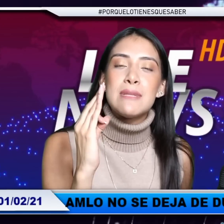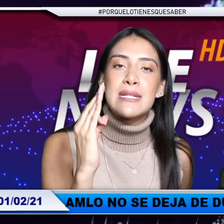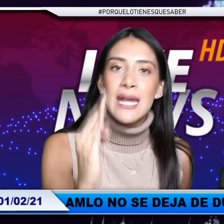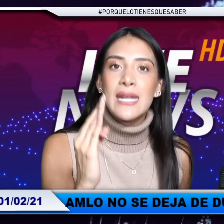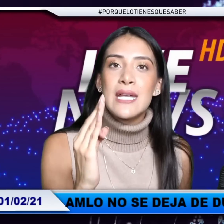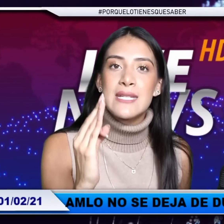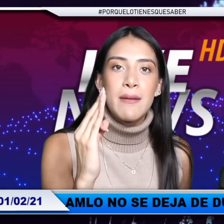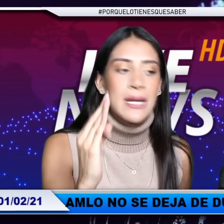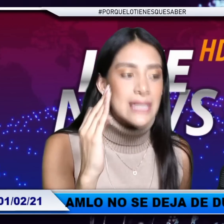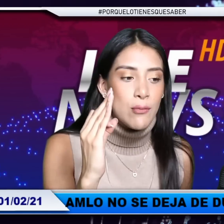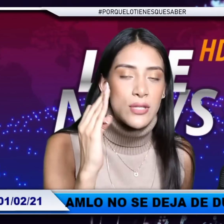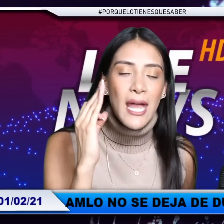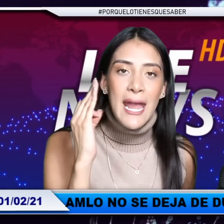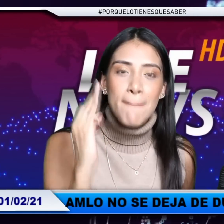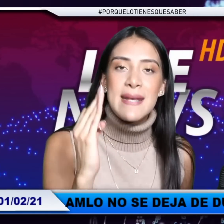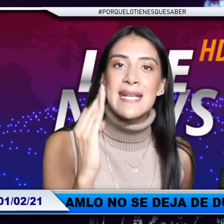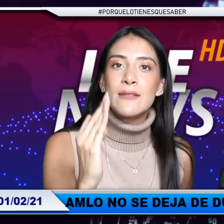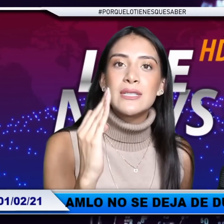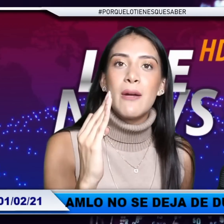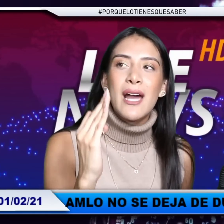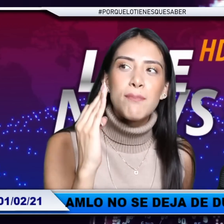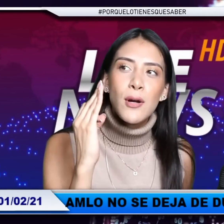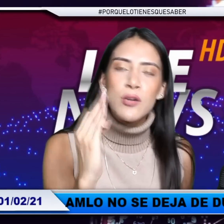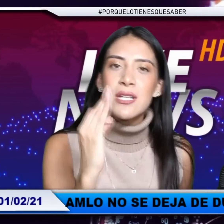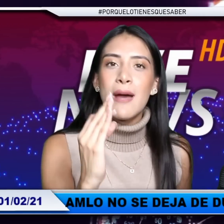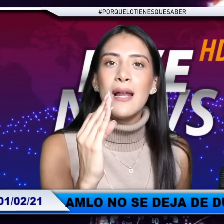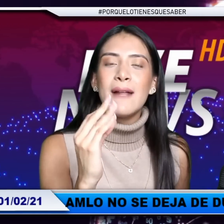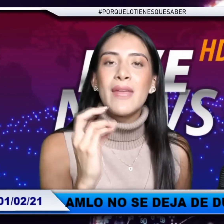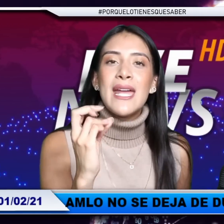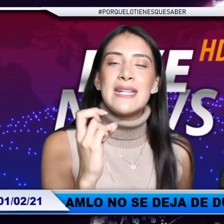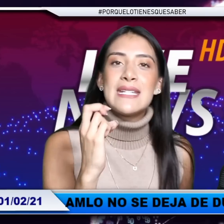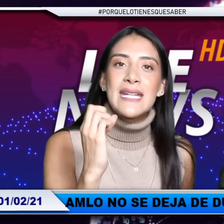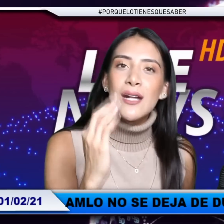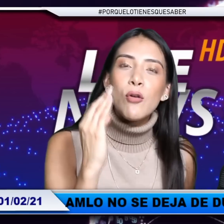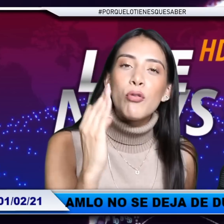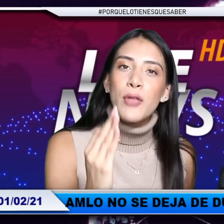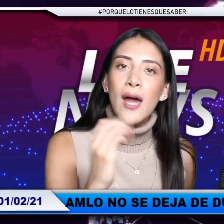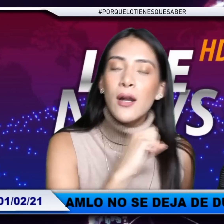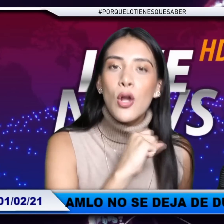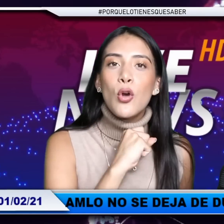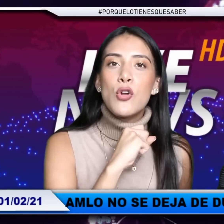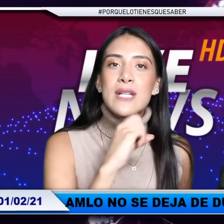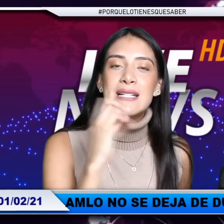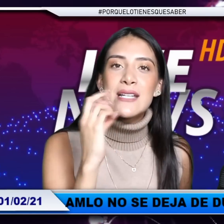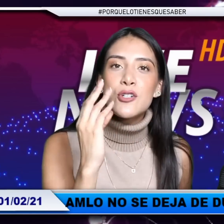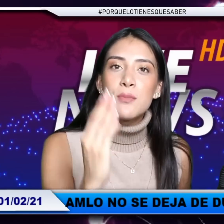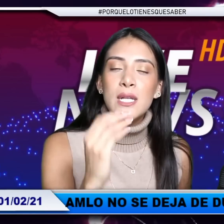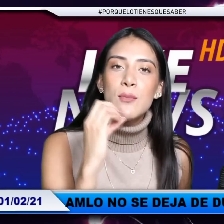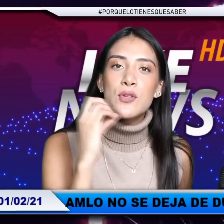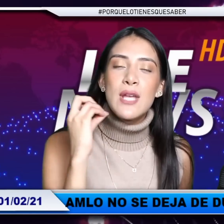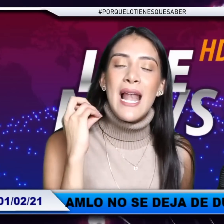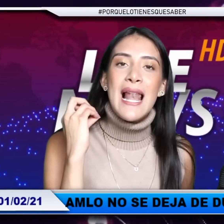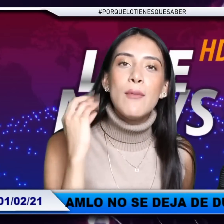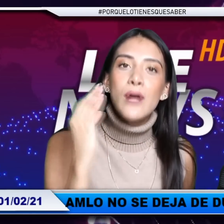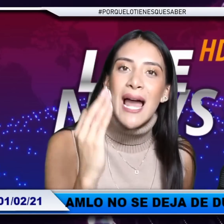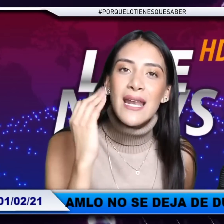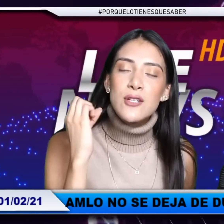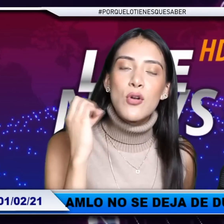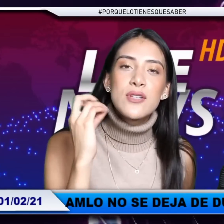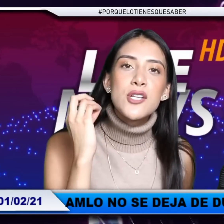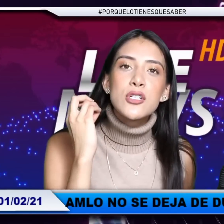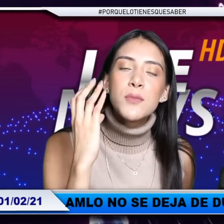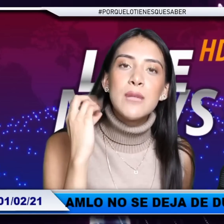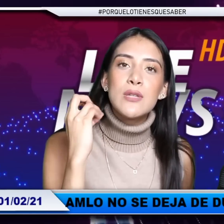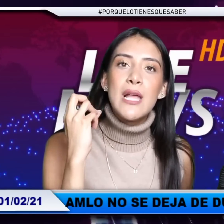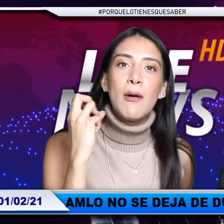migajas, miserias? Está bien que estemos empezando a trabajar, pero no se vale ni siquiera contar con los accesos mínimos laborales,